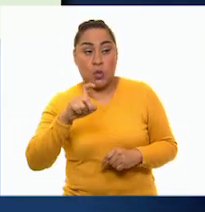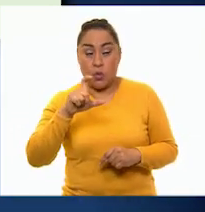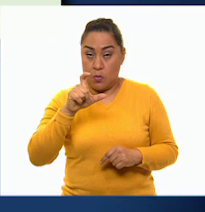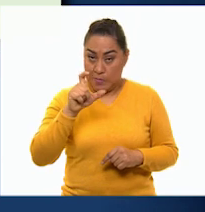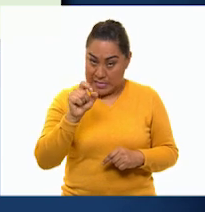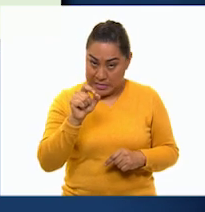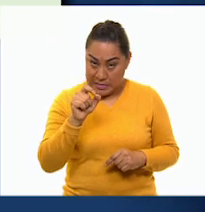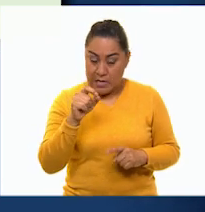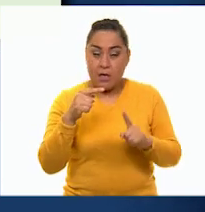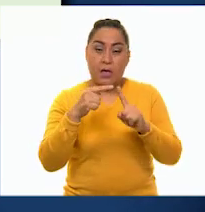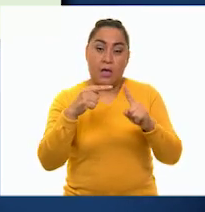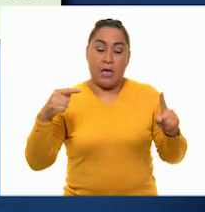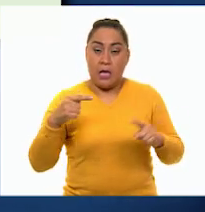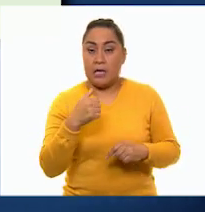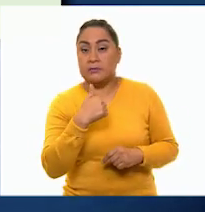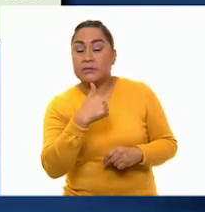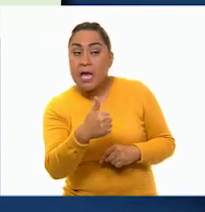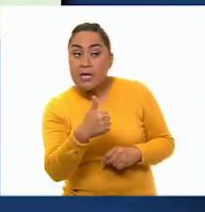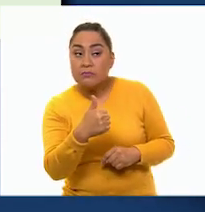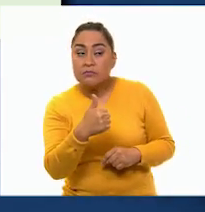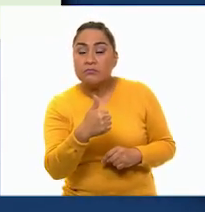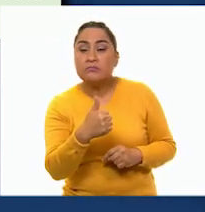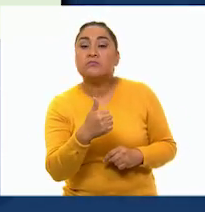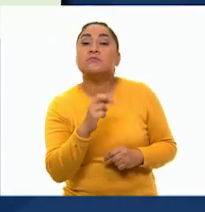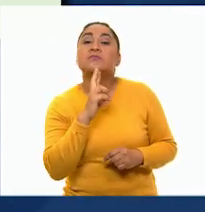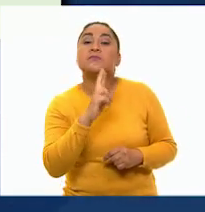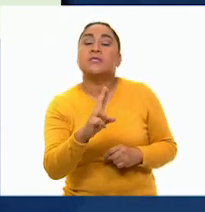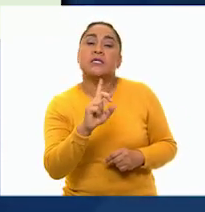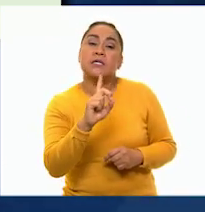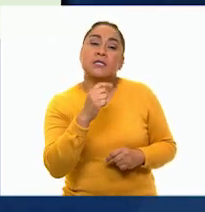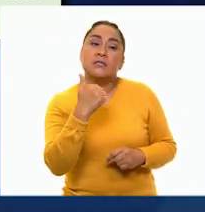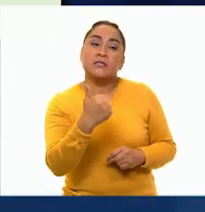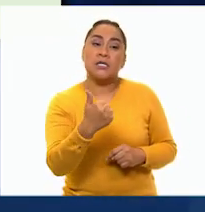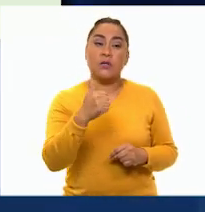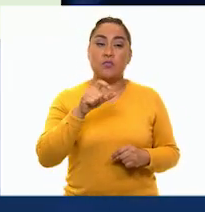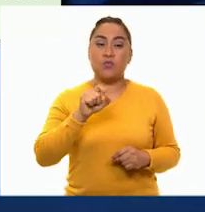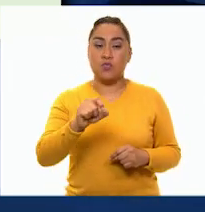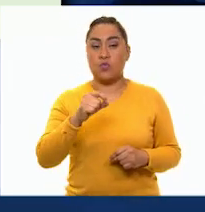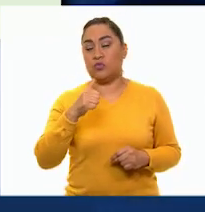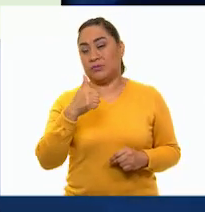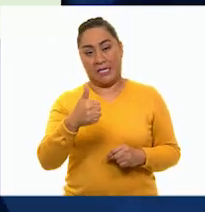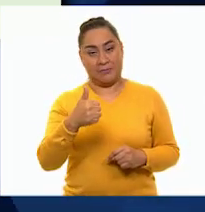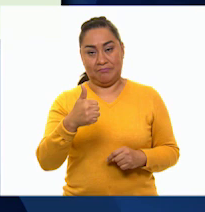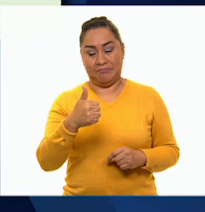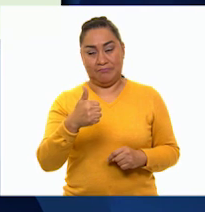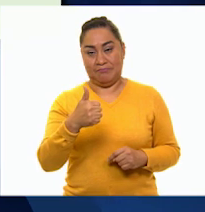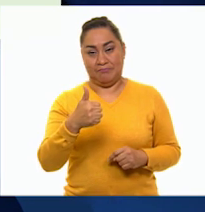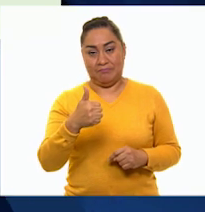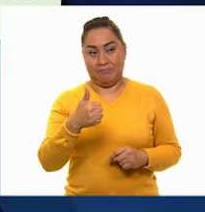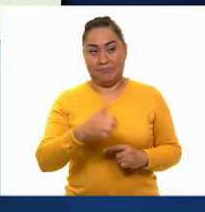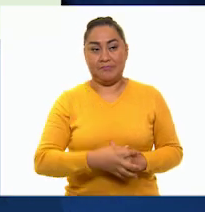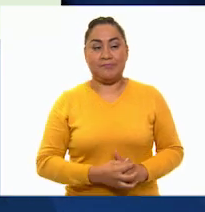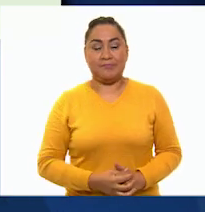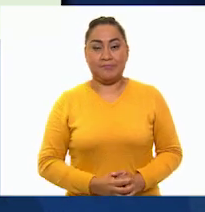220 entre 6 es igual a 36.6.